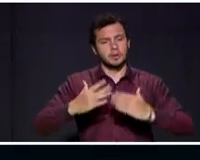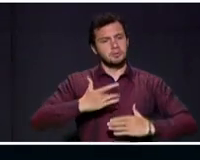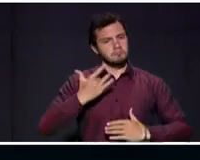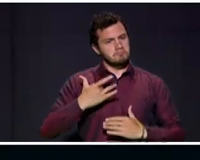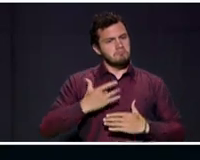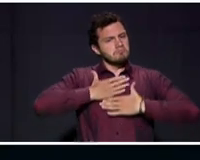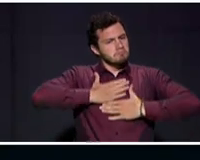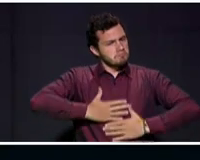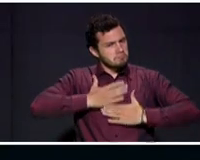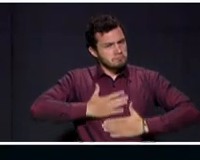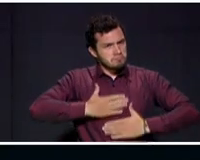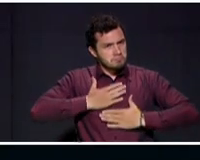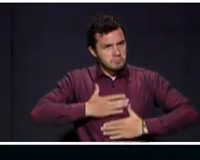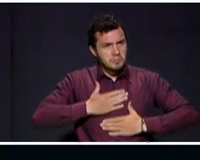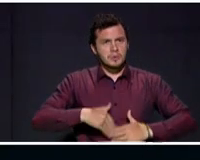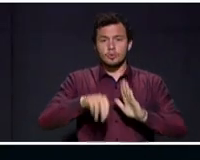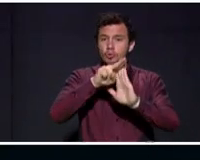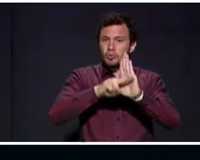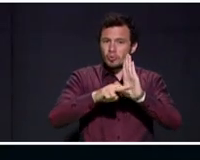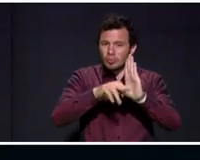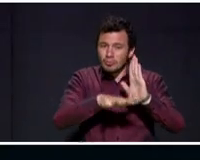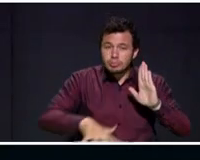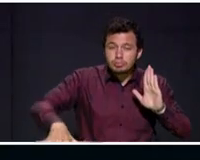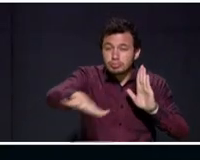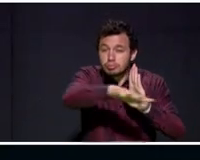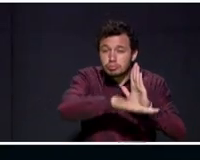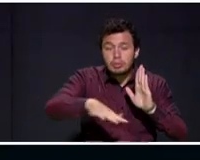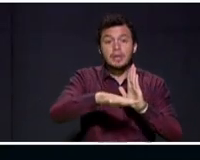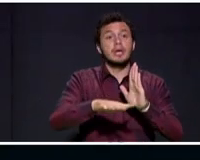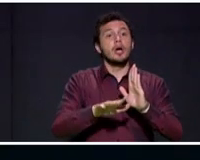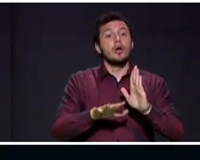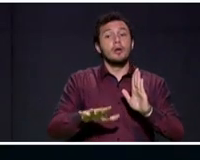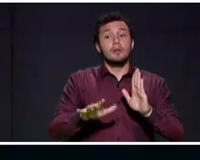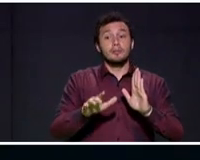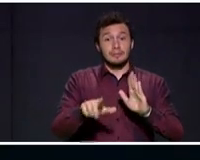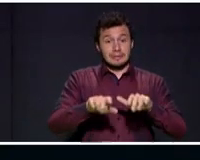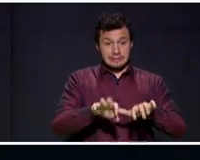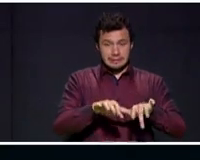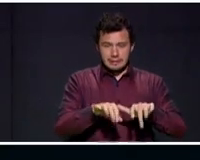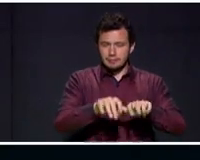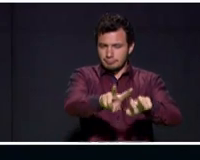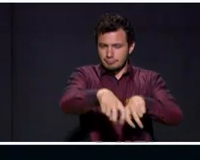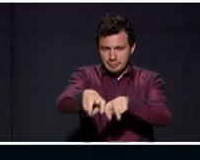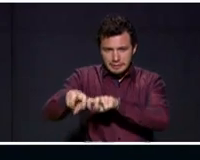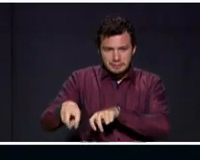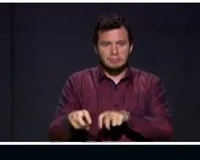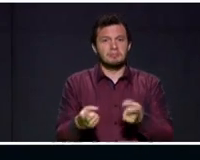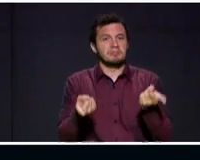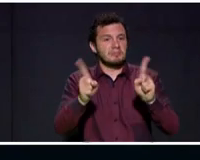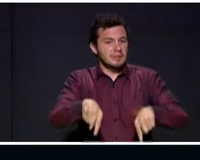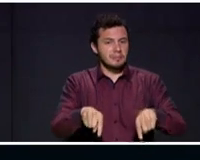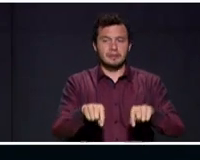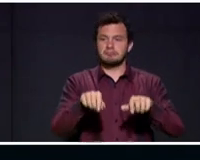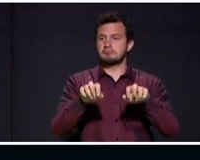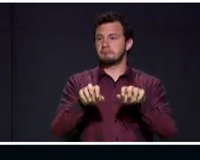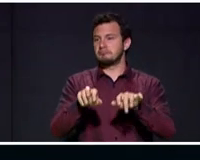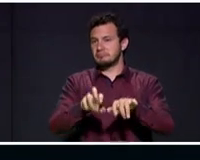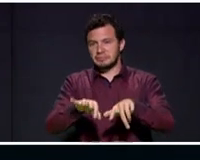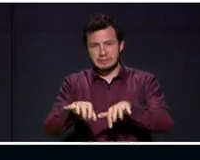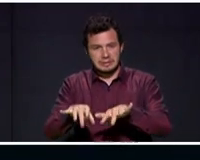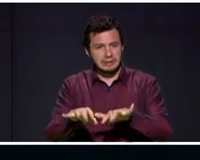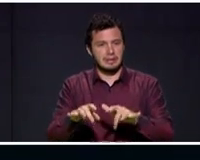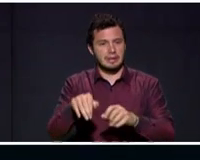integral donde la secretaria de agricultura también puede entrar con la secretaría de medio ambiente también